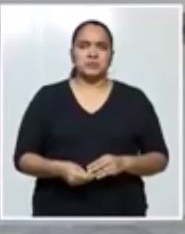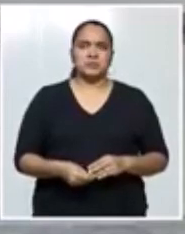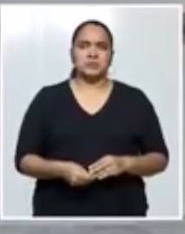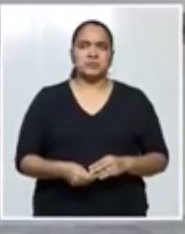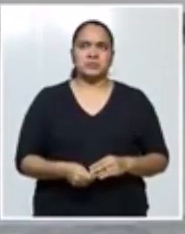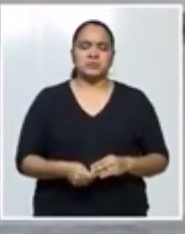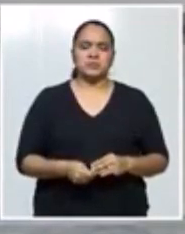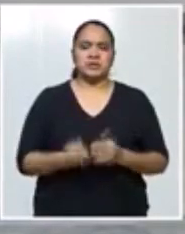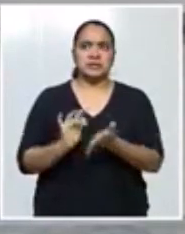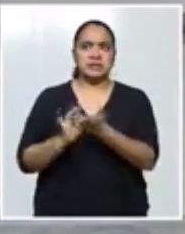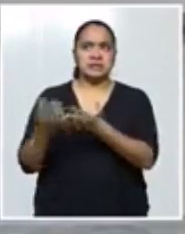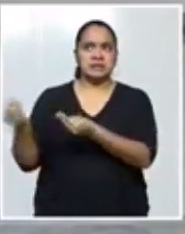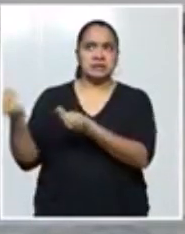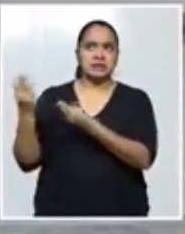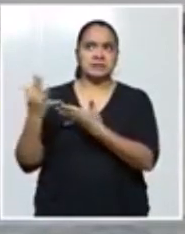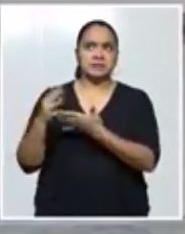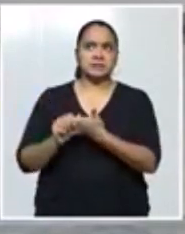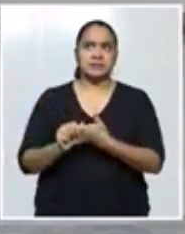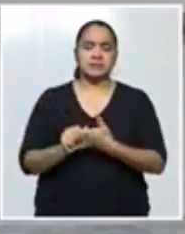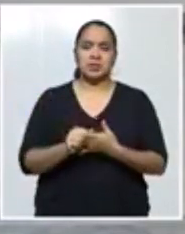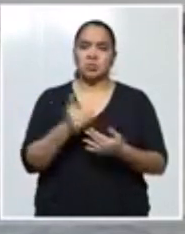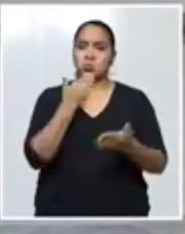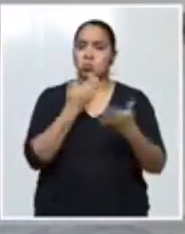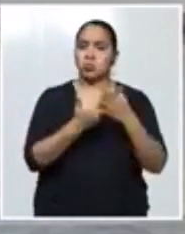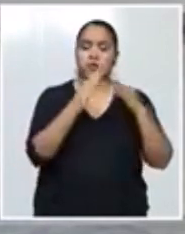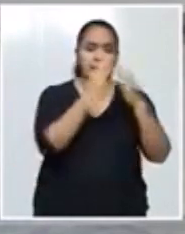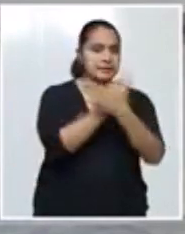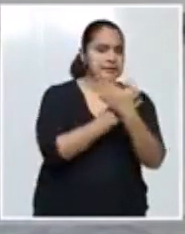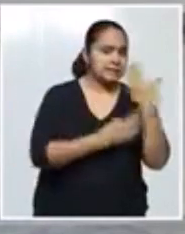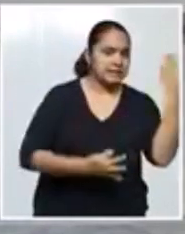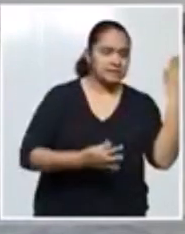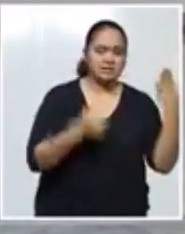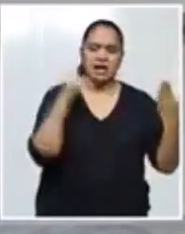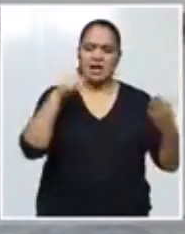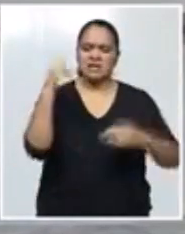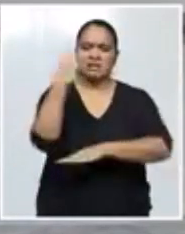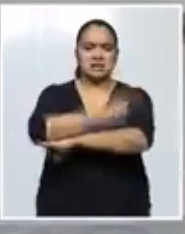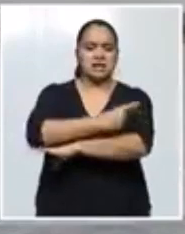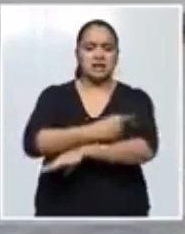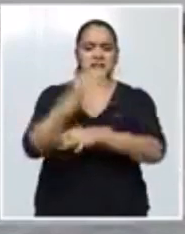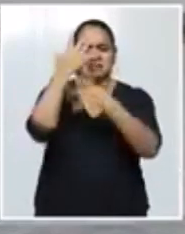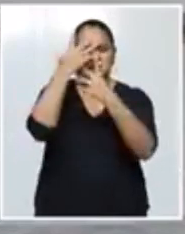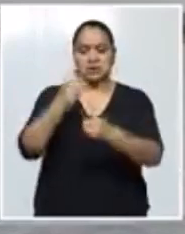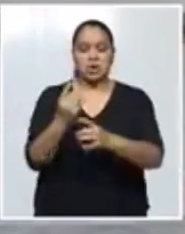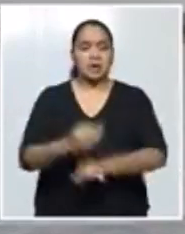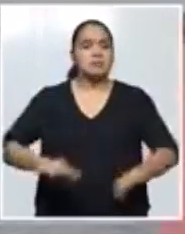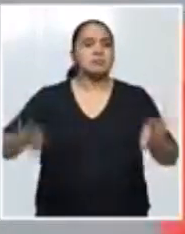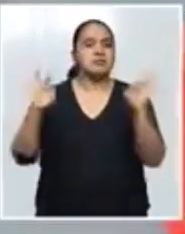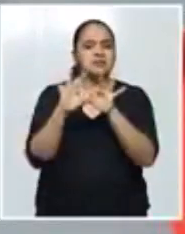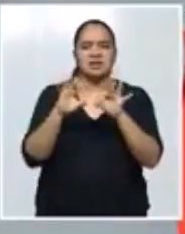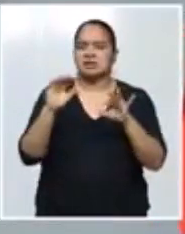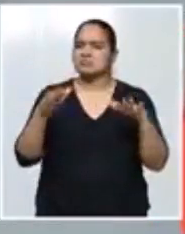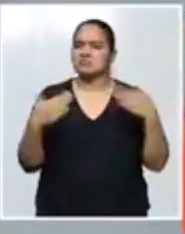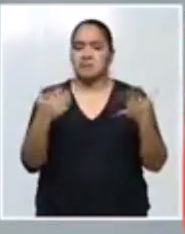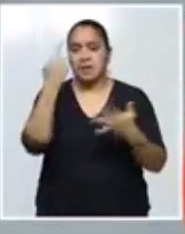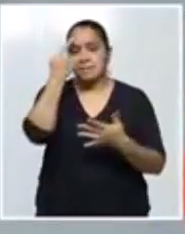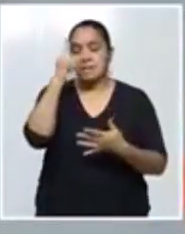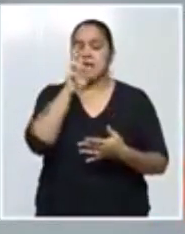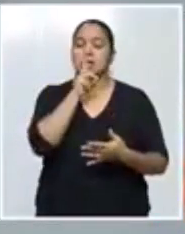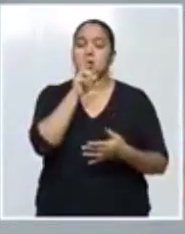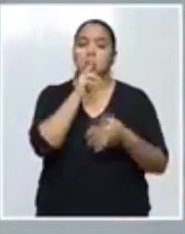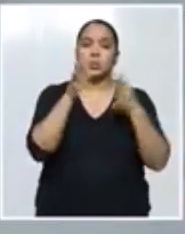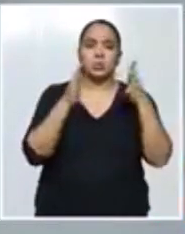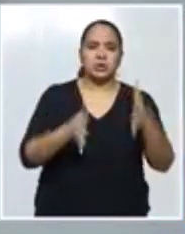gracias señor ministro muy buenas tardes el día de hoy se han tomado decisiones muy importantes para la circulación de todos los hondureños